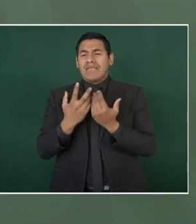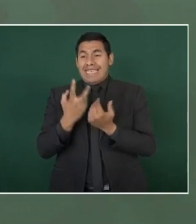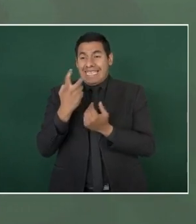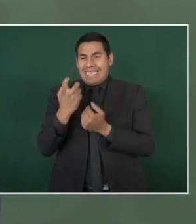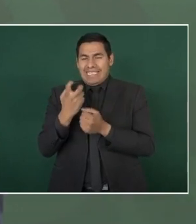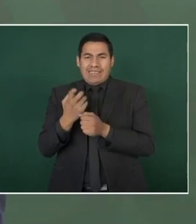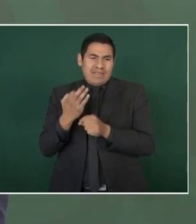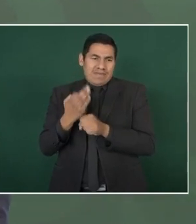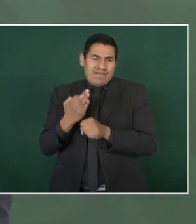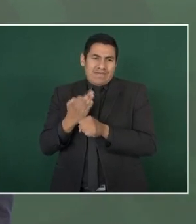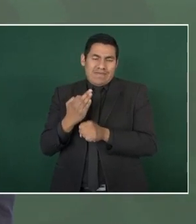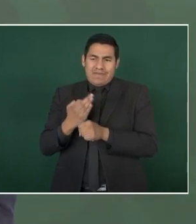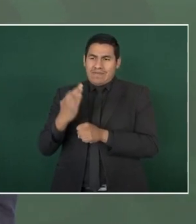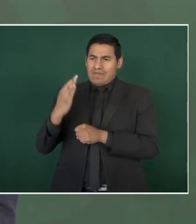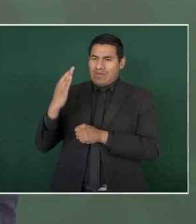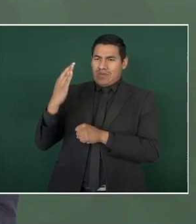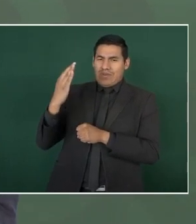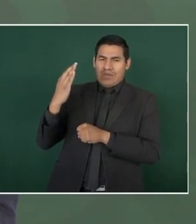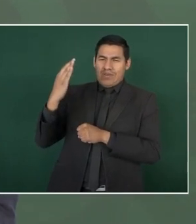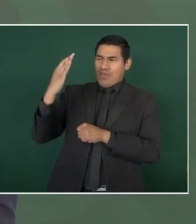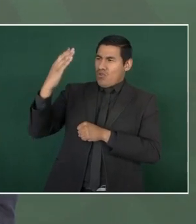combinado